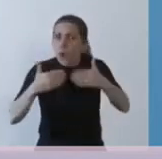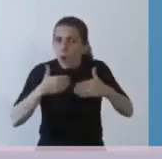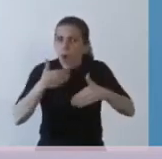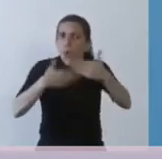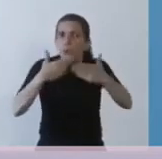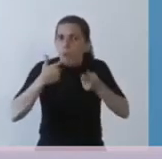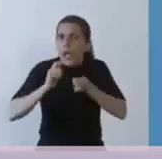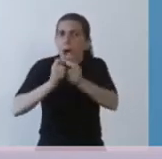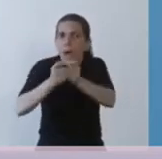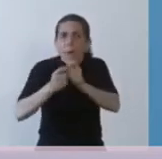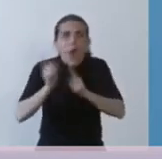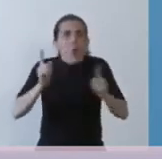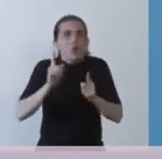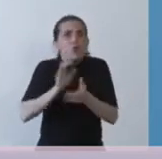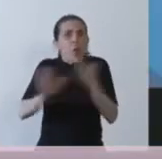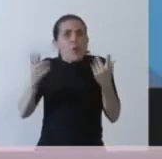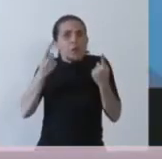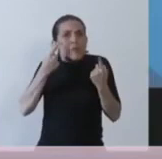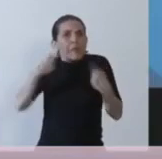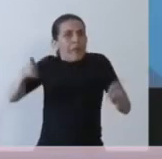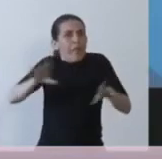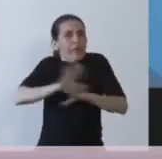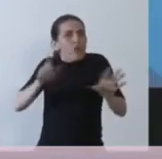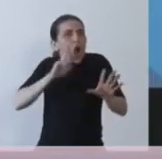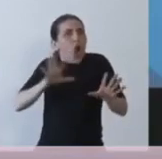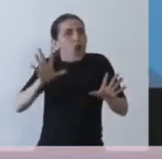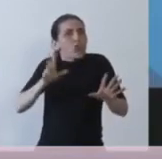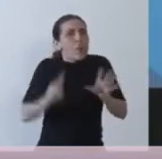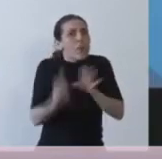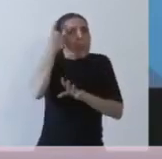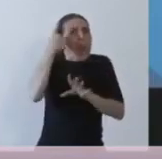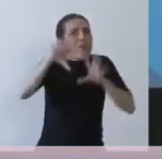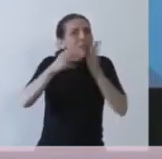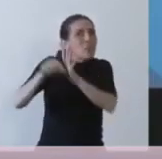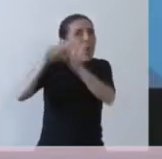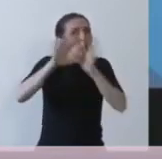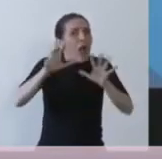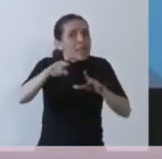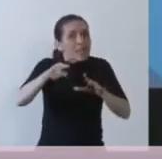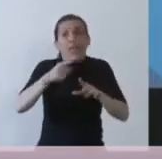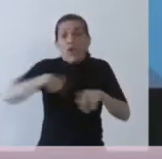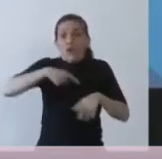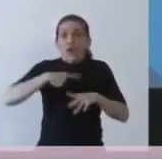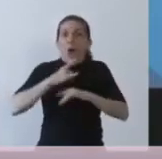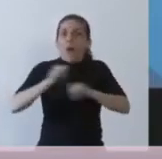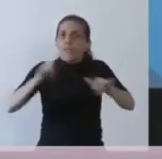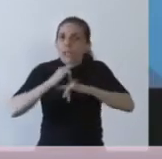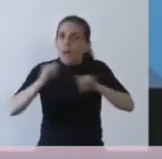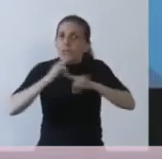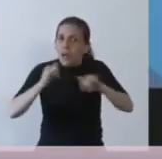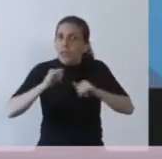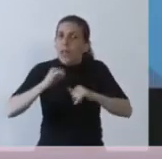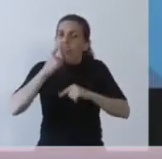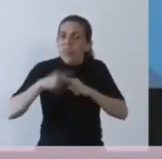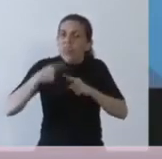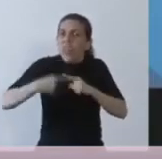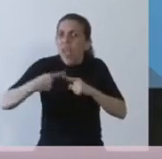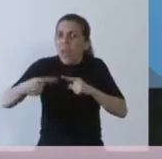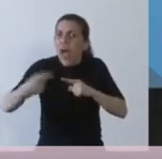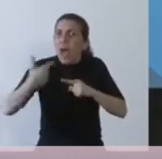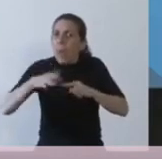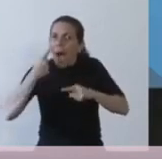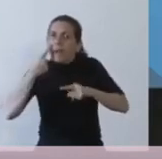inusuales son nuevas en el mundo y por lo tanto nosotros Más allá de estos anuncios día a día estaremos monitoreando